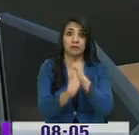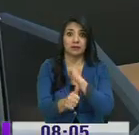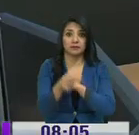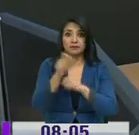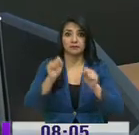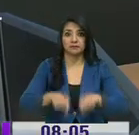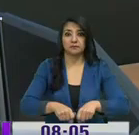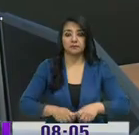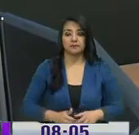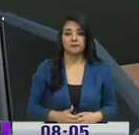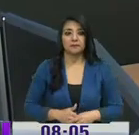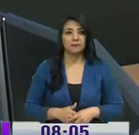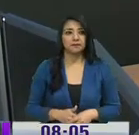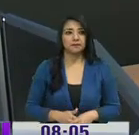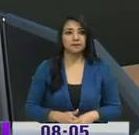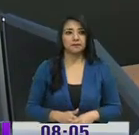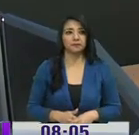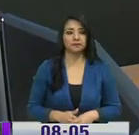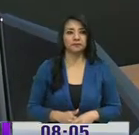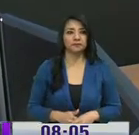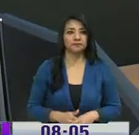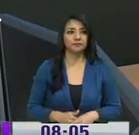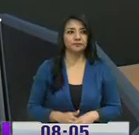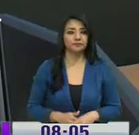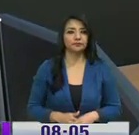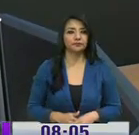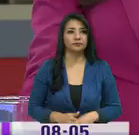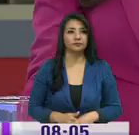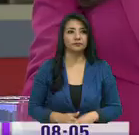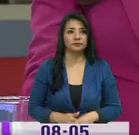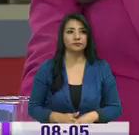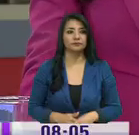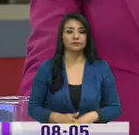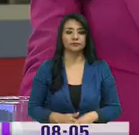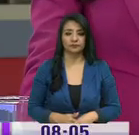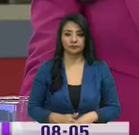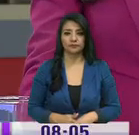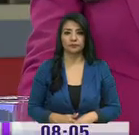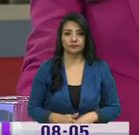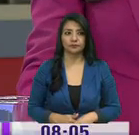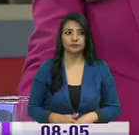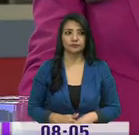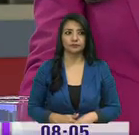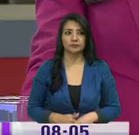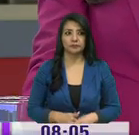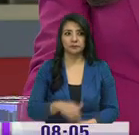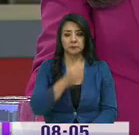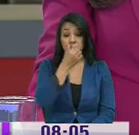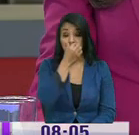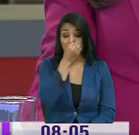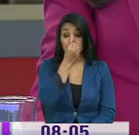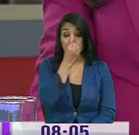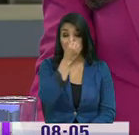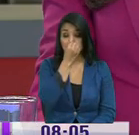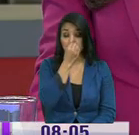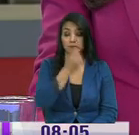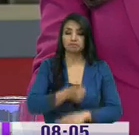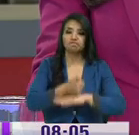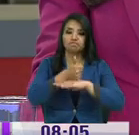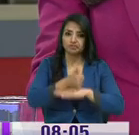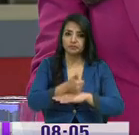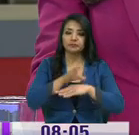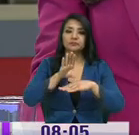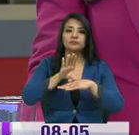velocidad. Informó Priscila Cadena. Ahí está entonces el consejo, las advertencias de parte